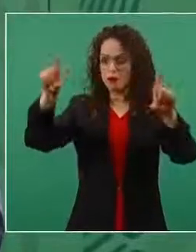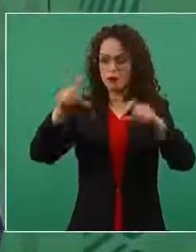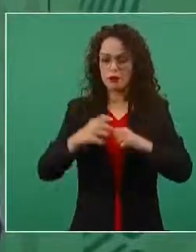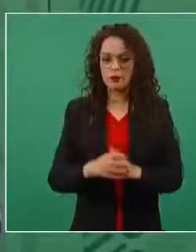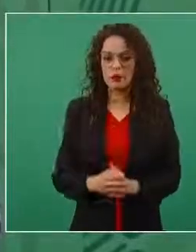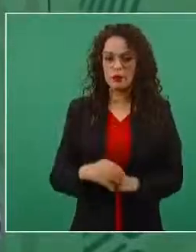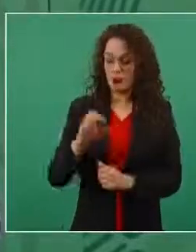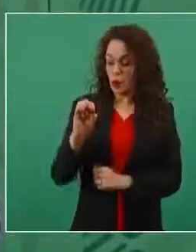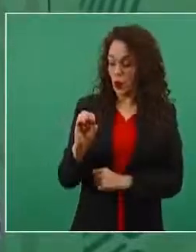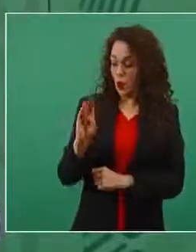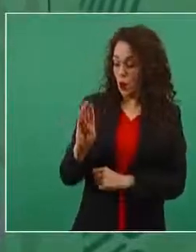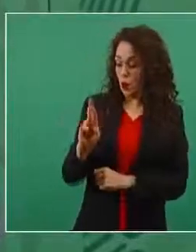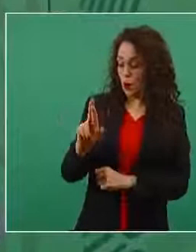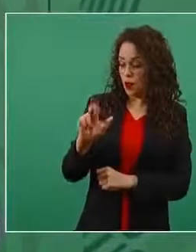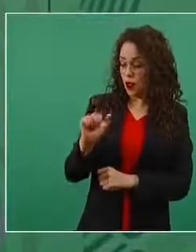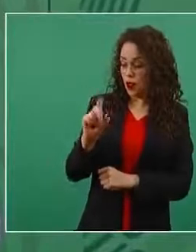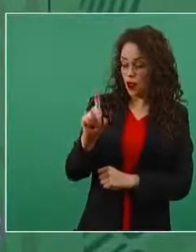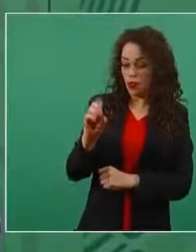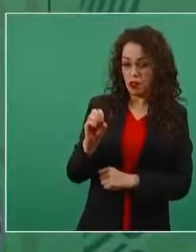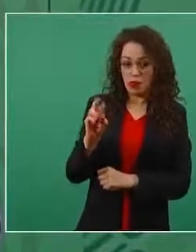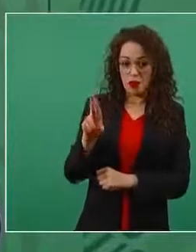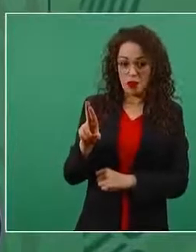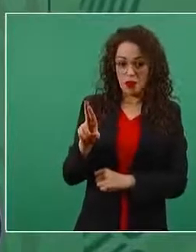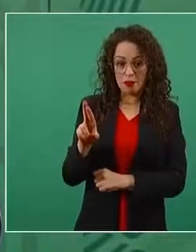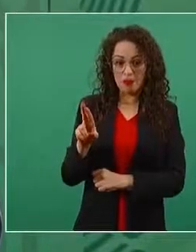Obrador, un lastre,